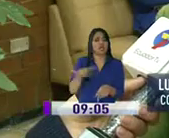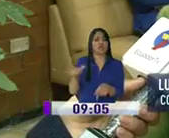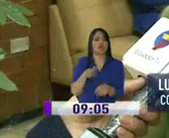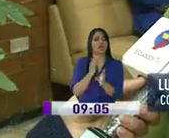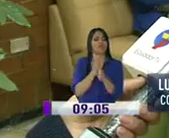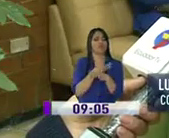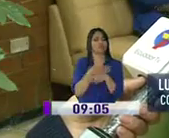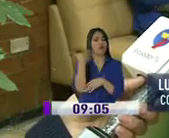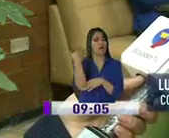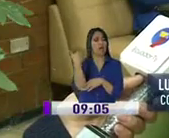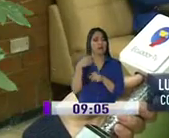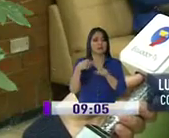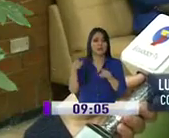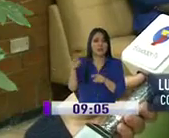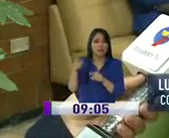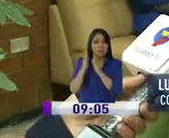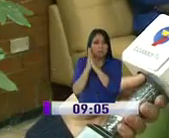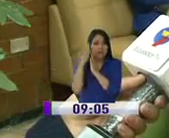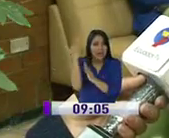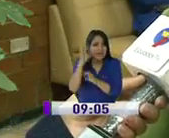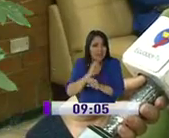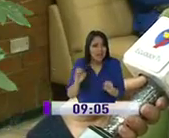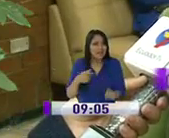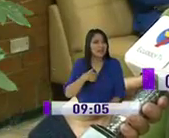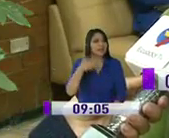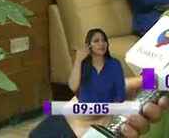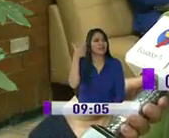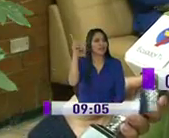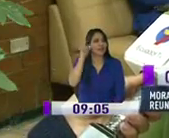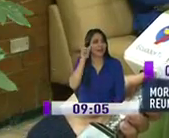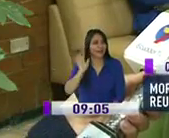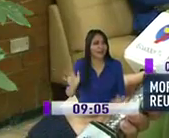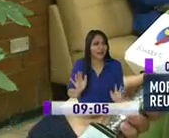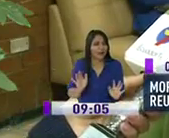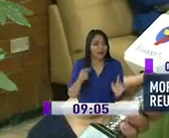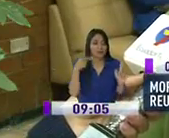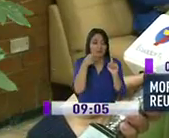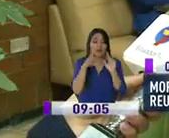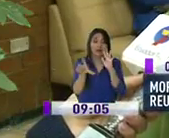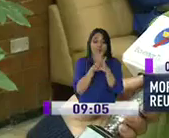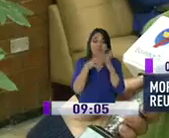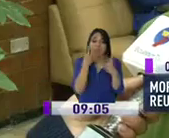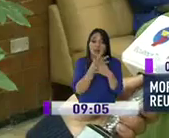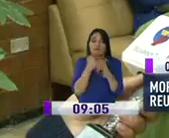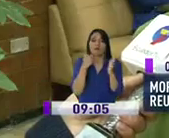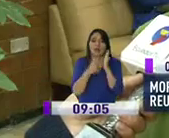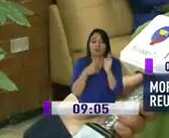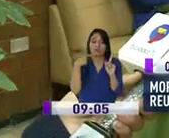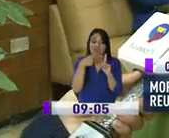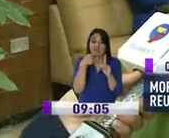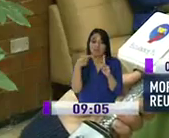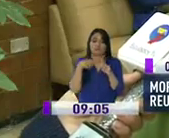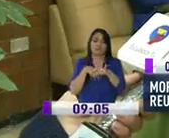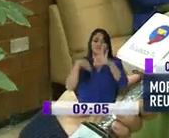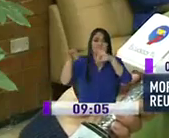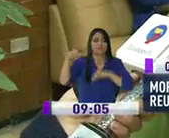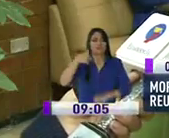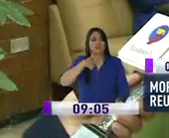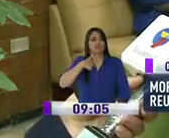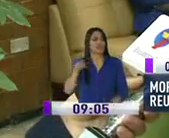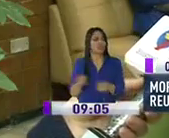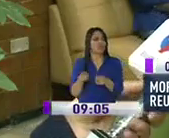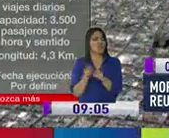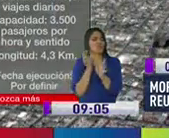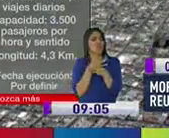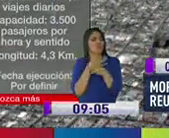alcalde le haya solicitado que vaya. Ahí está el COIP, claramente se establece que sí. Ahí esta usurpación de funciones puede ser